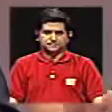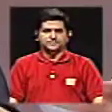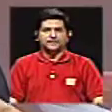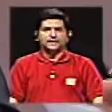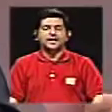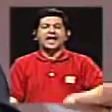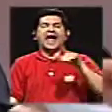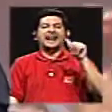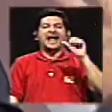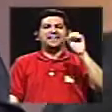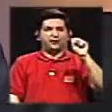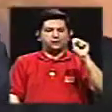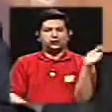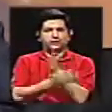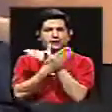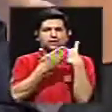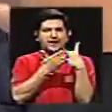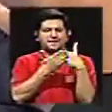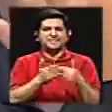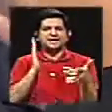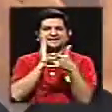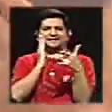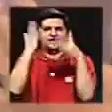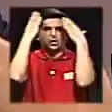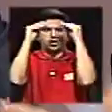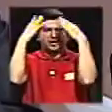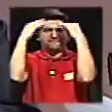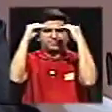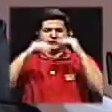don Alejandro Soto en la parte de tecnología de información,